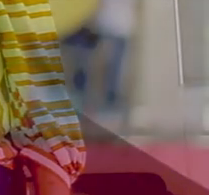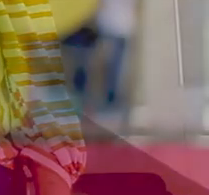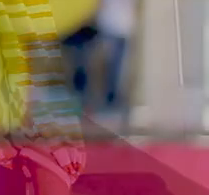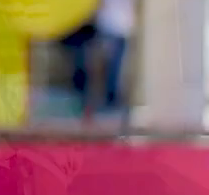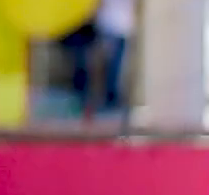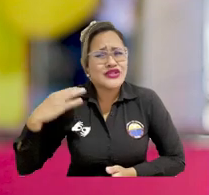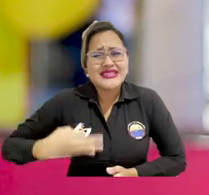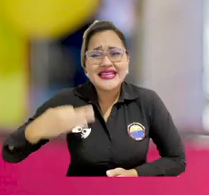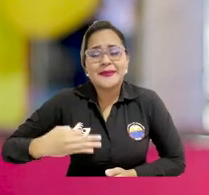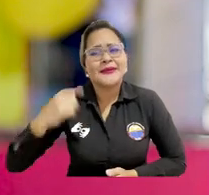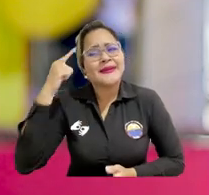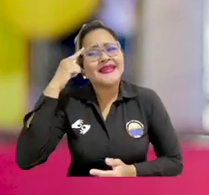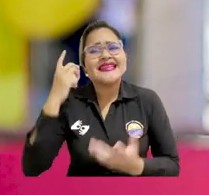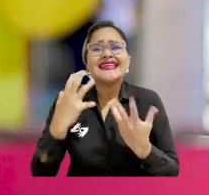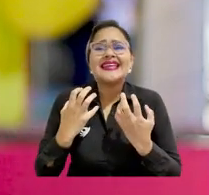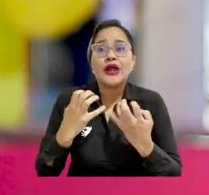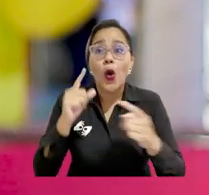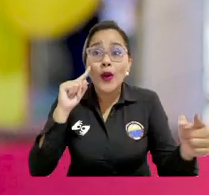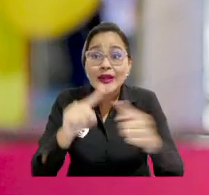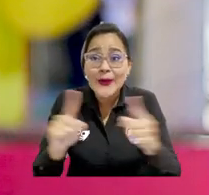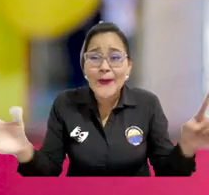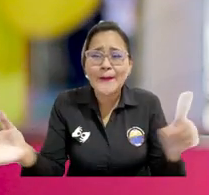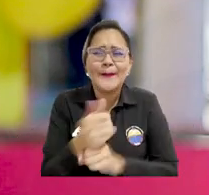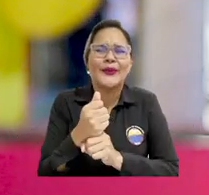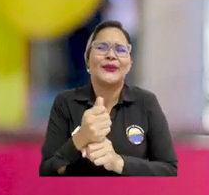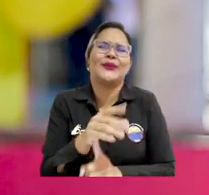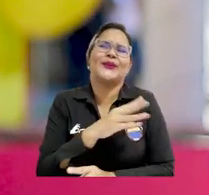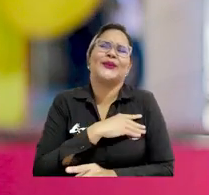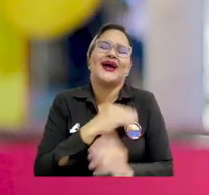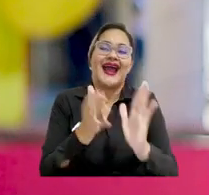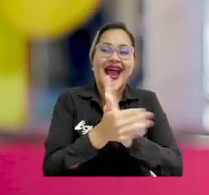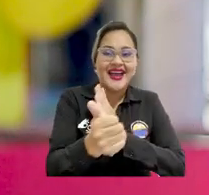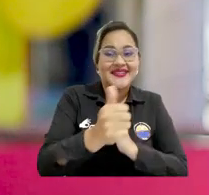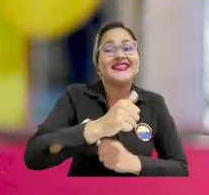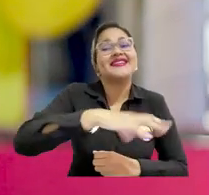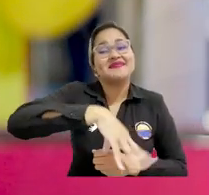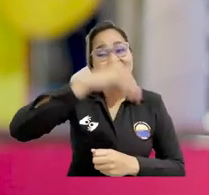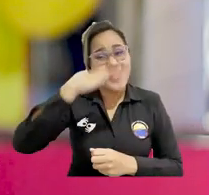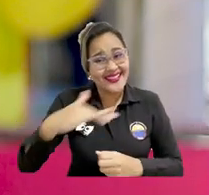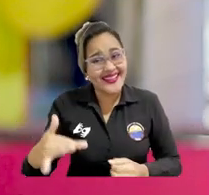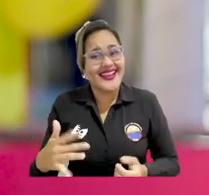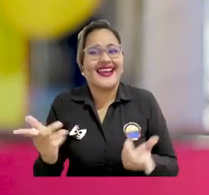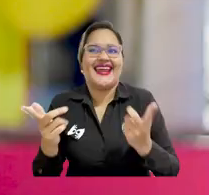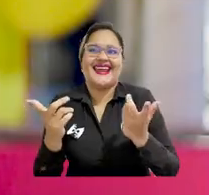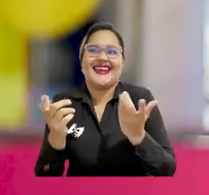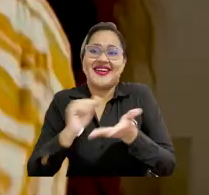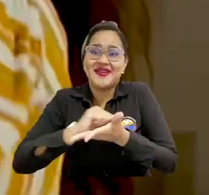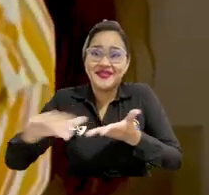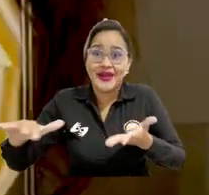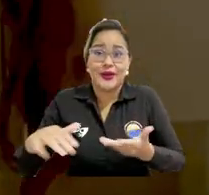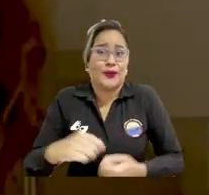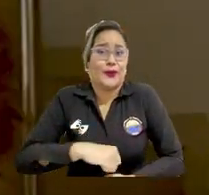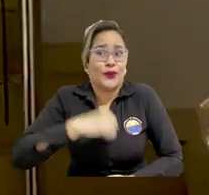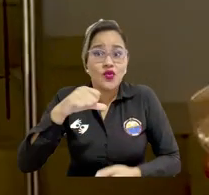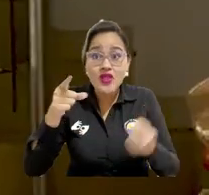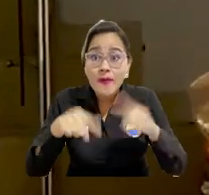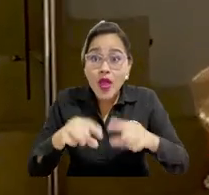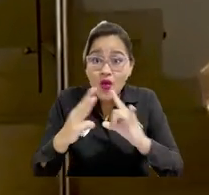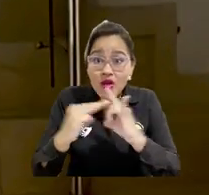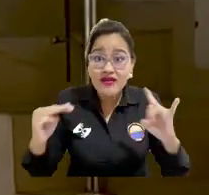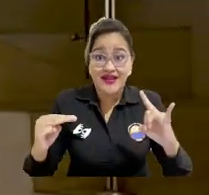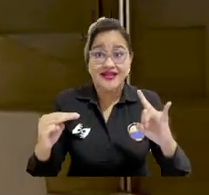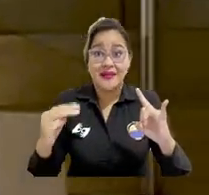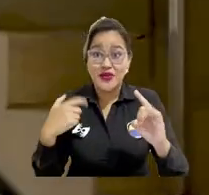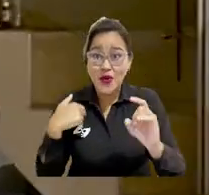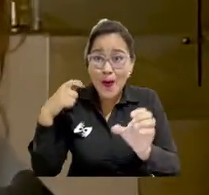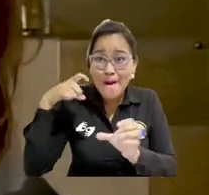Fue algo que desde siempre quise y ver que lo logré gracias al programa, gracias a la beca, me llena de mucho orgullo. Y además ser parte de la